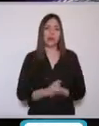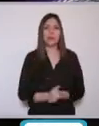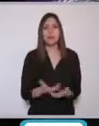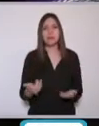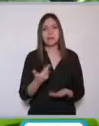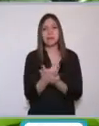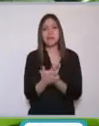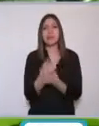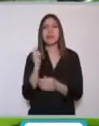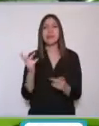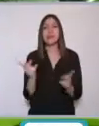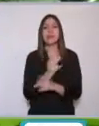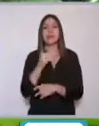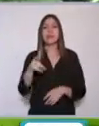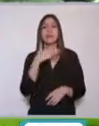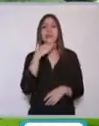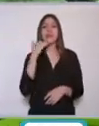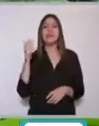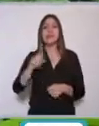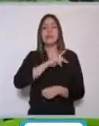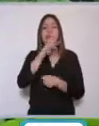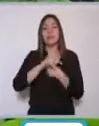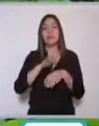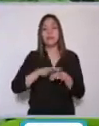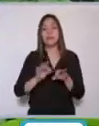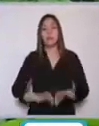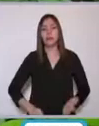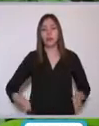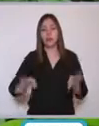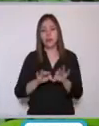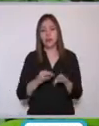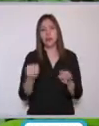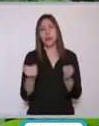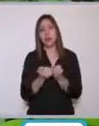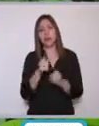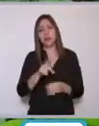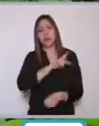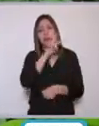veremos qué pasa con Alemania, que es uno de los países más importantes y sobre todo un